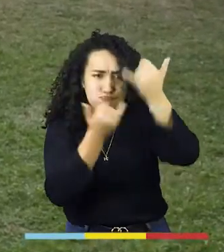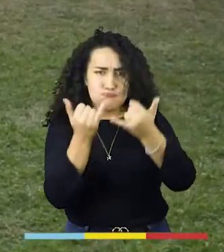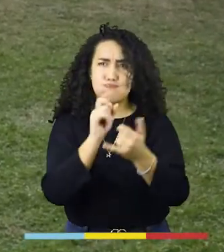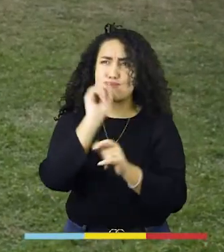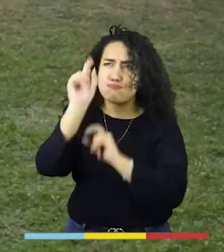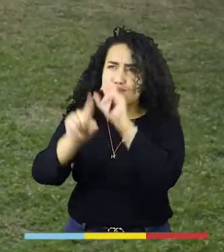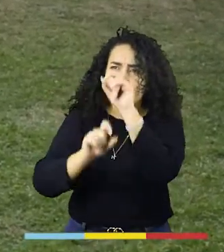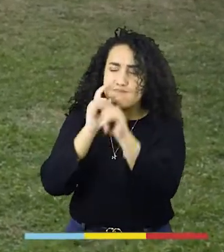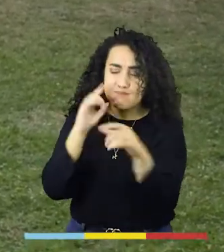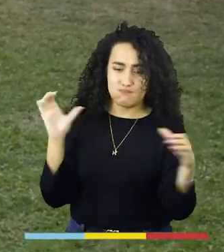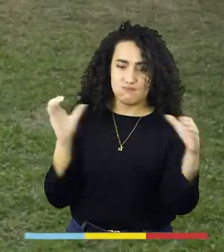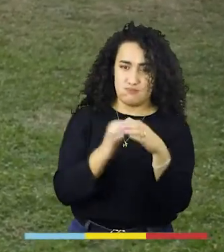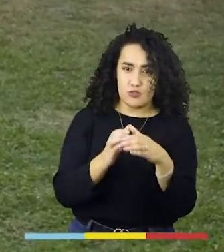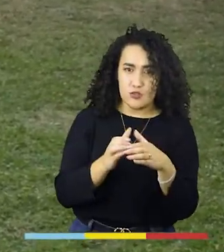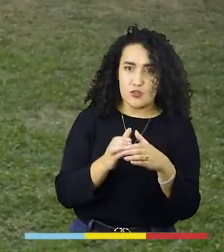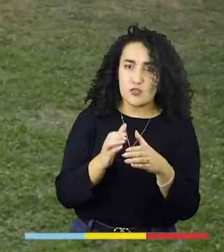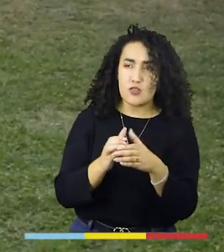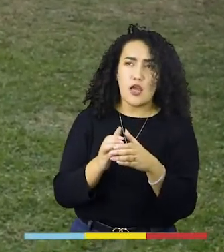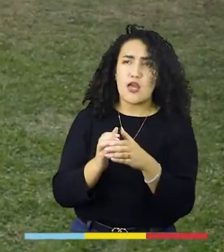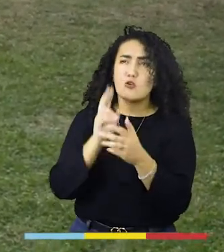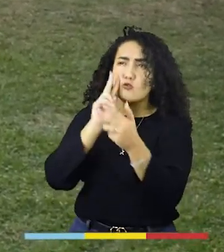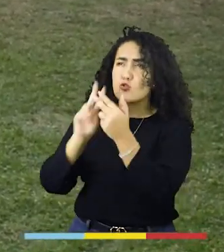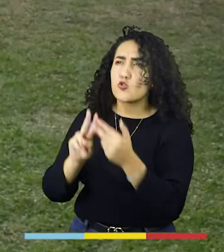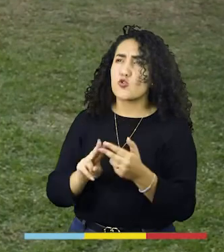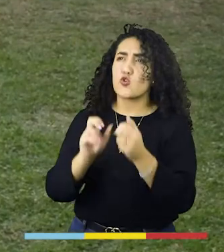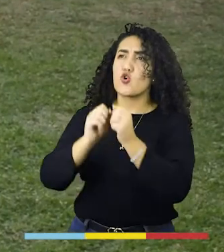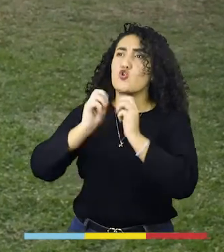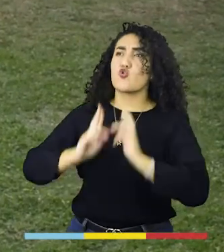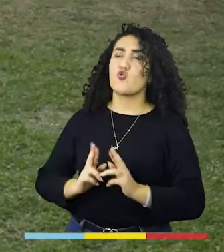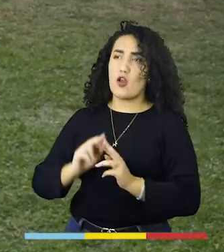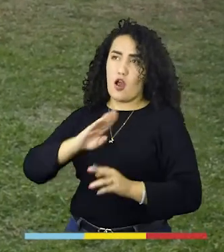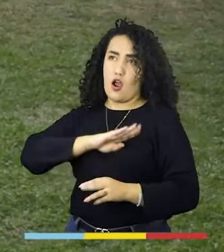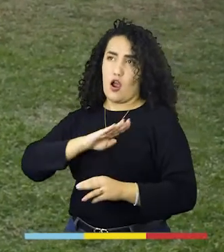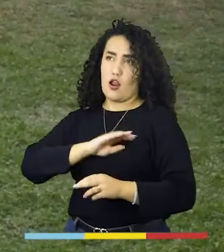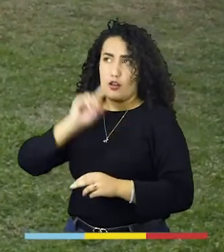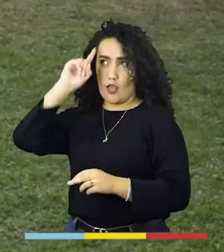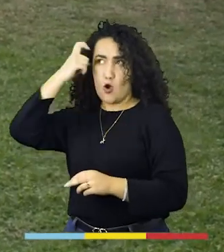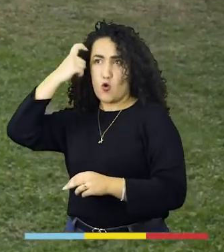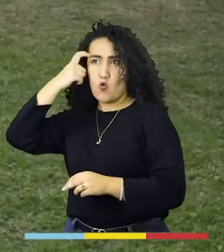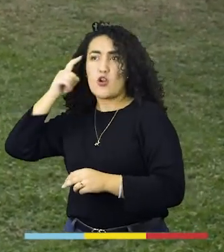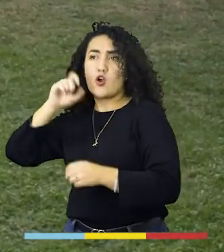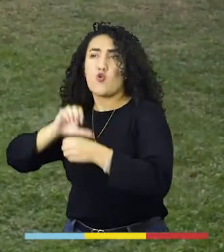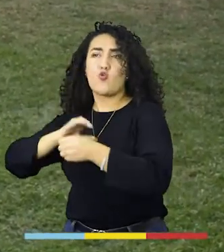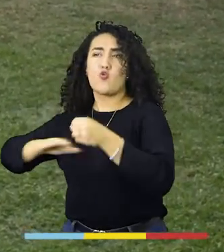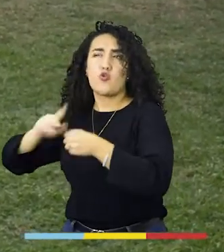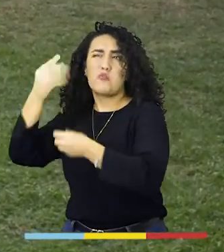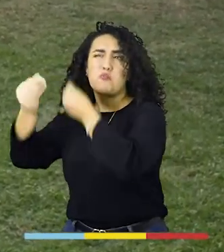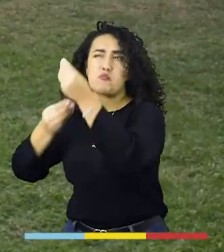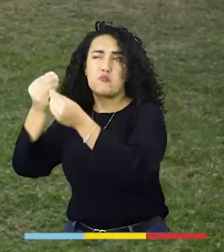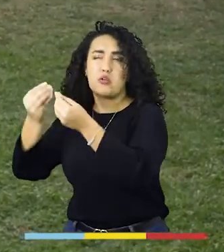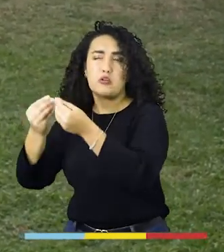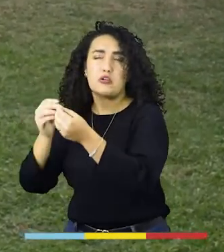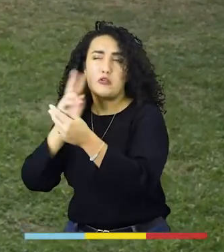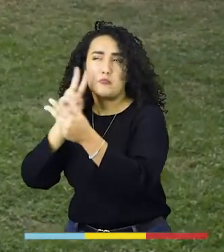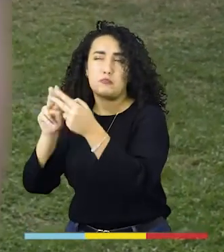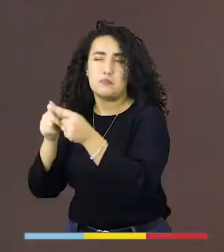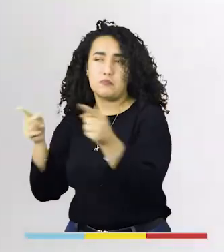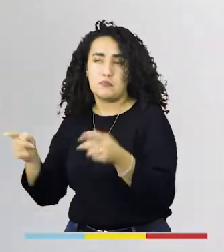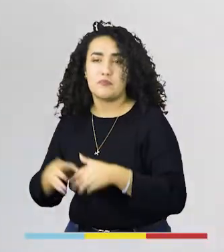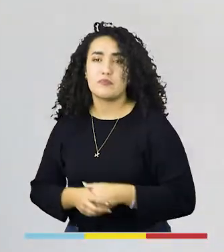dando ideas, dando propuestas, haciendo preguntas, creando equipos y conociendo los roles de la alcaldía y la